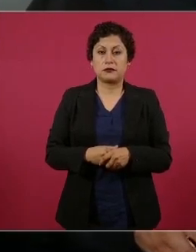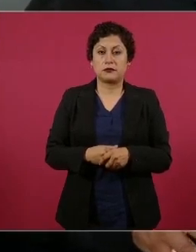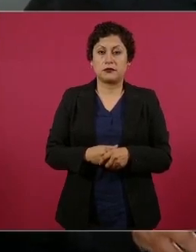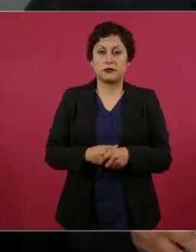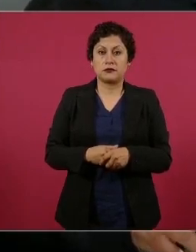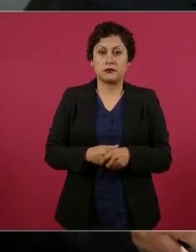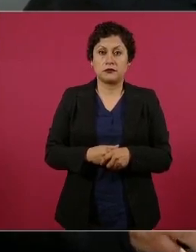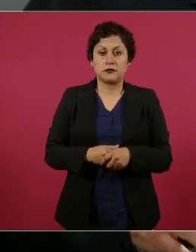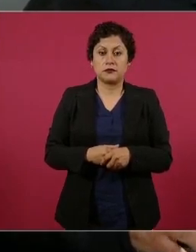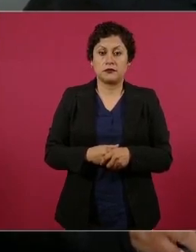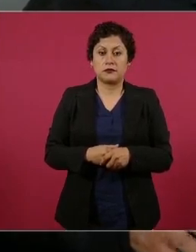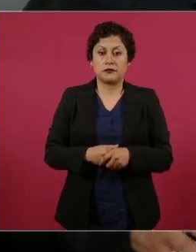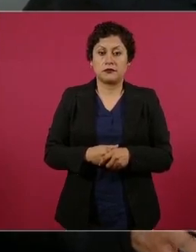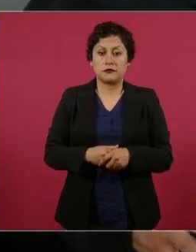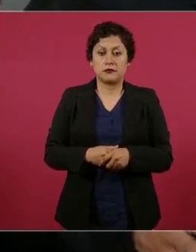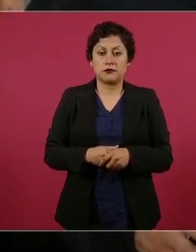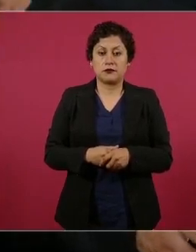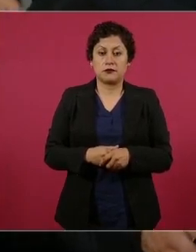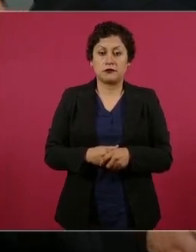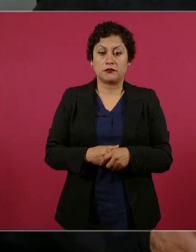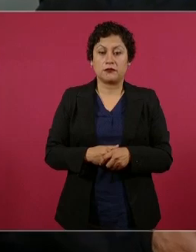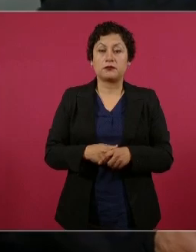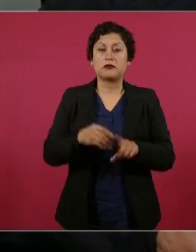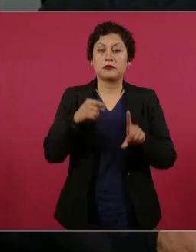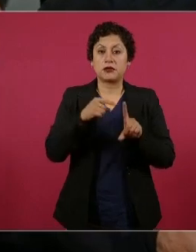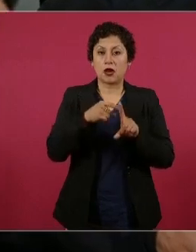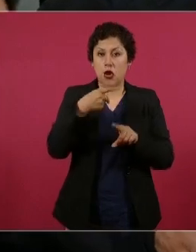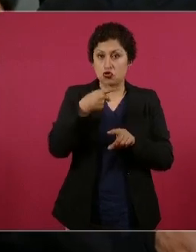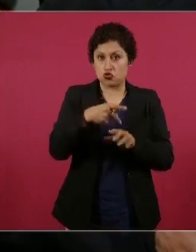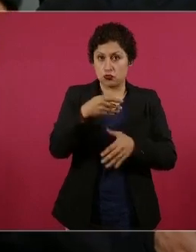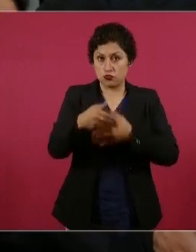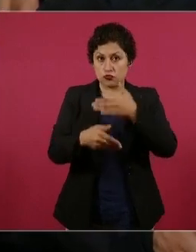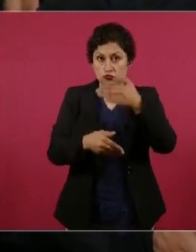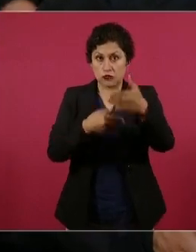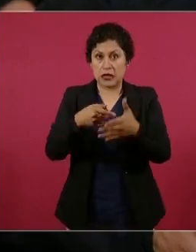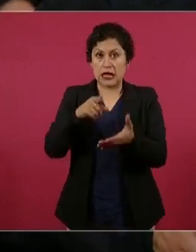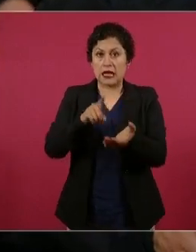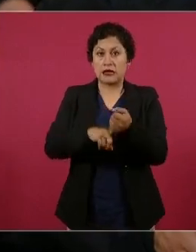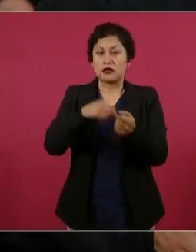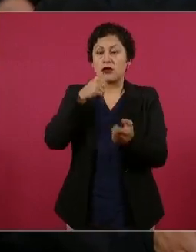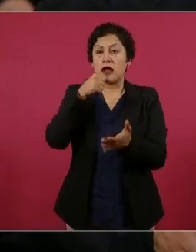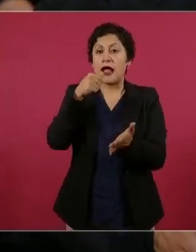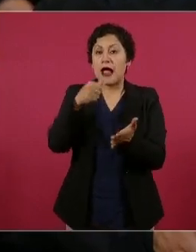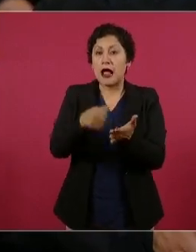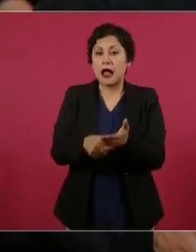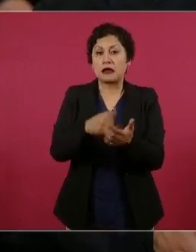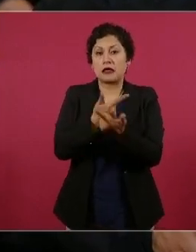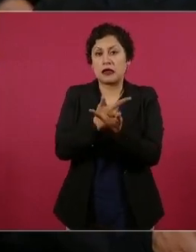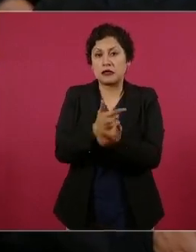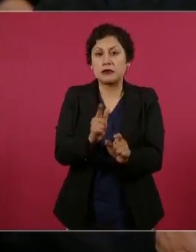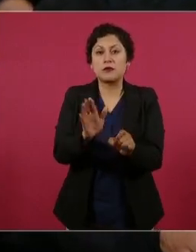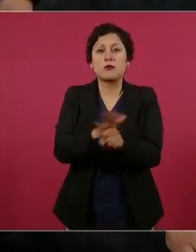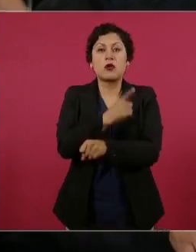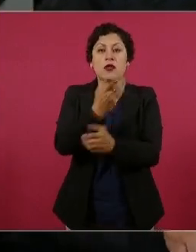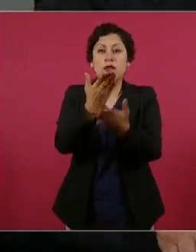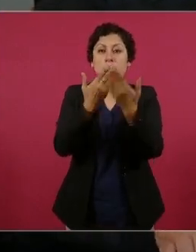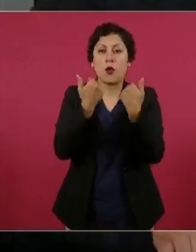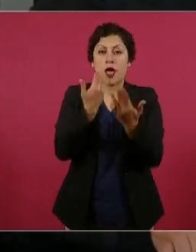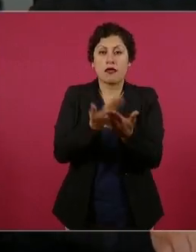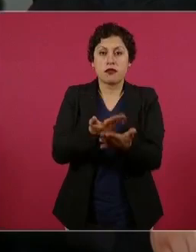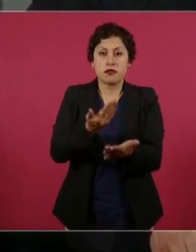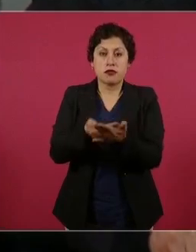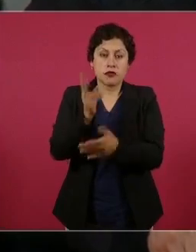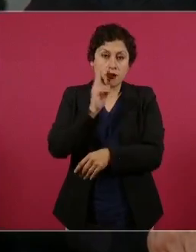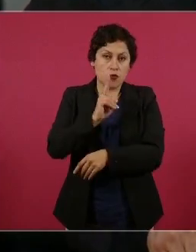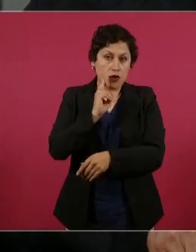de liberación, o sea que todo fue que está, no encontraron pruebas, entonces,